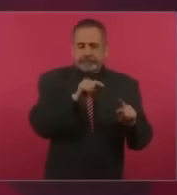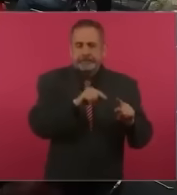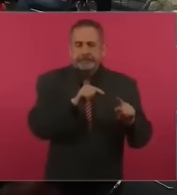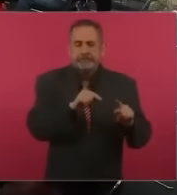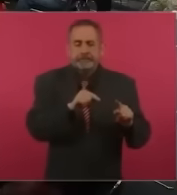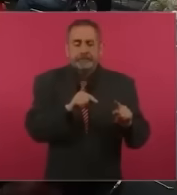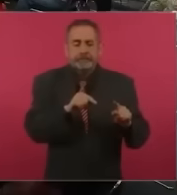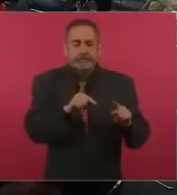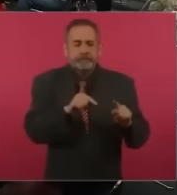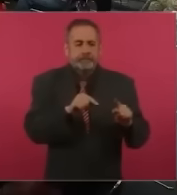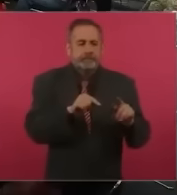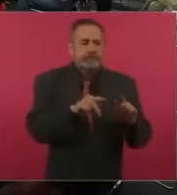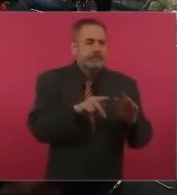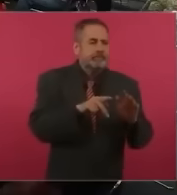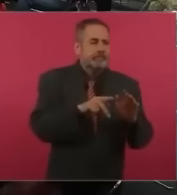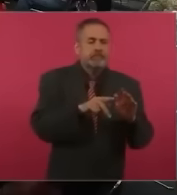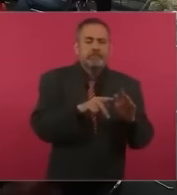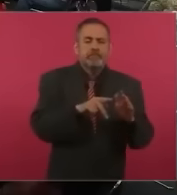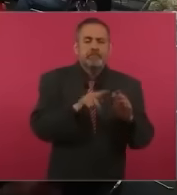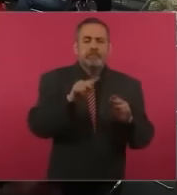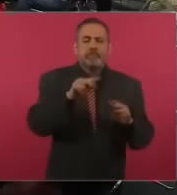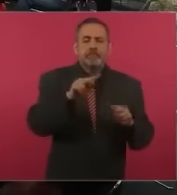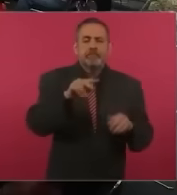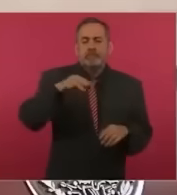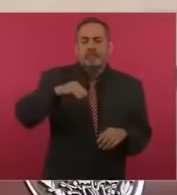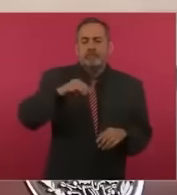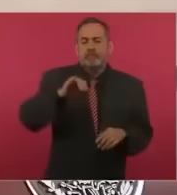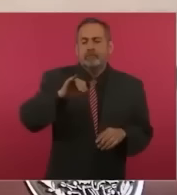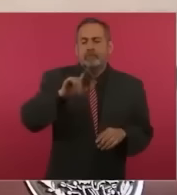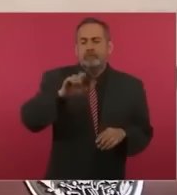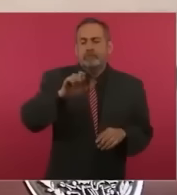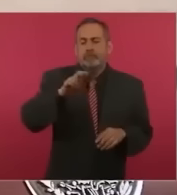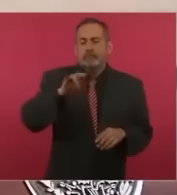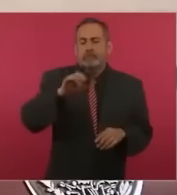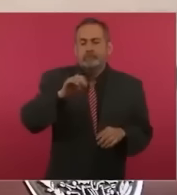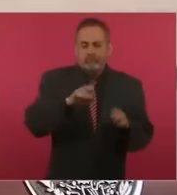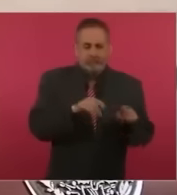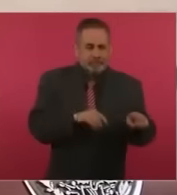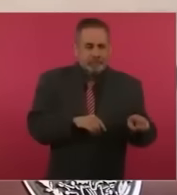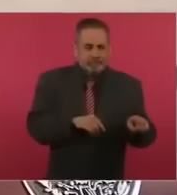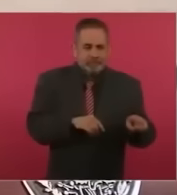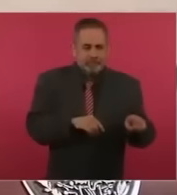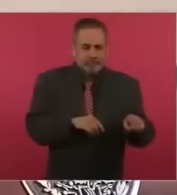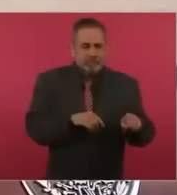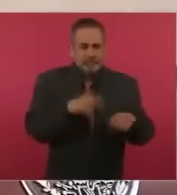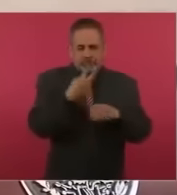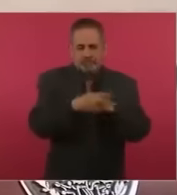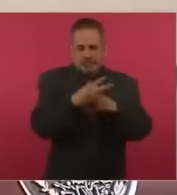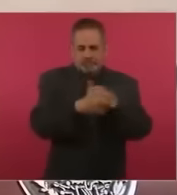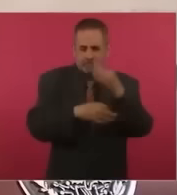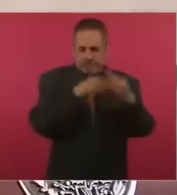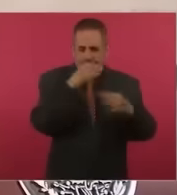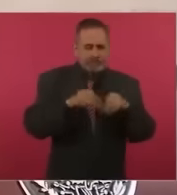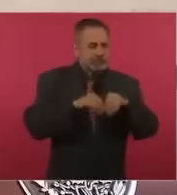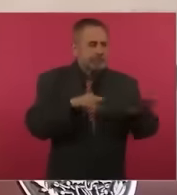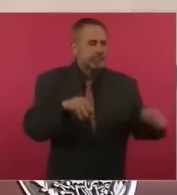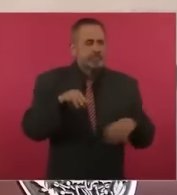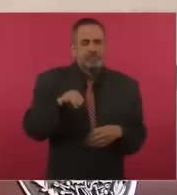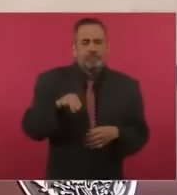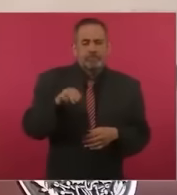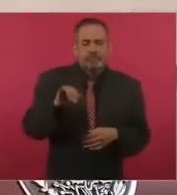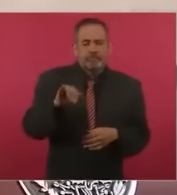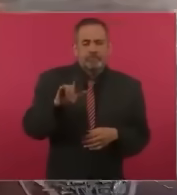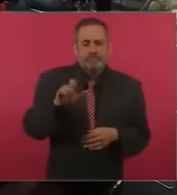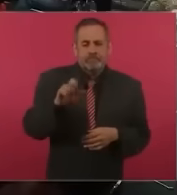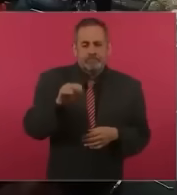galves hasta Marx saga o John ackerman Claudia sabum no perteneció a s PRI del que proceden muchos de los